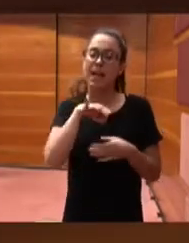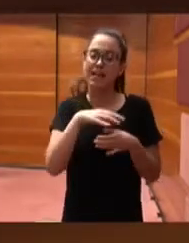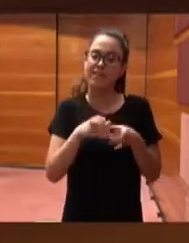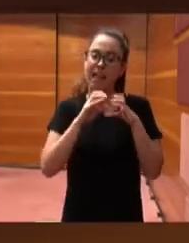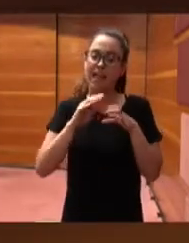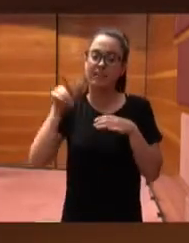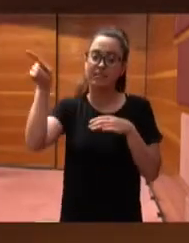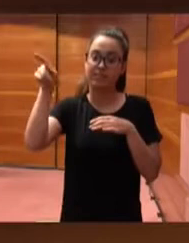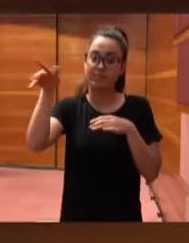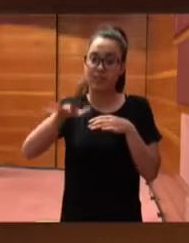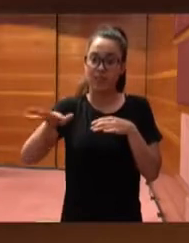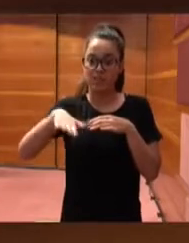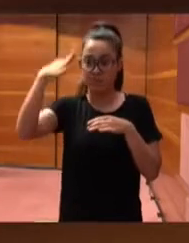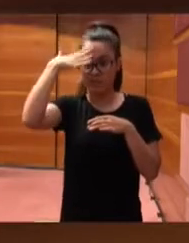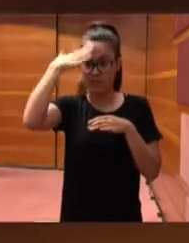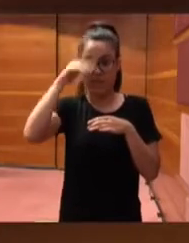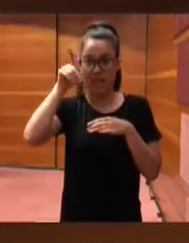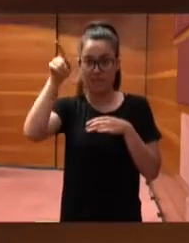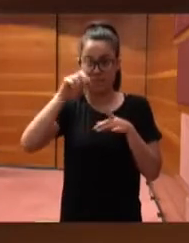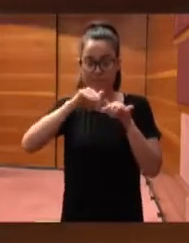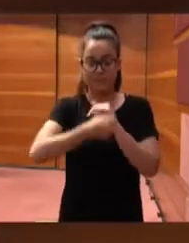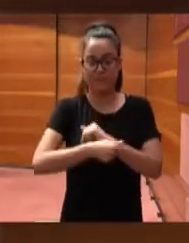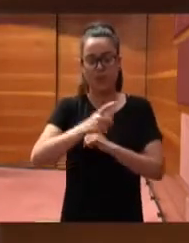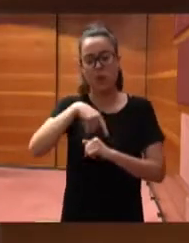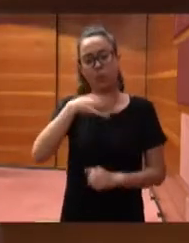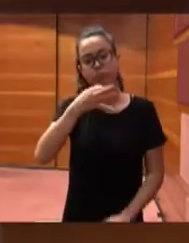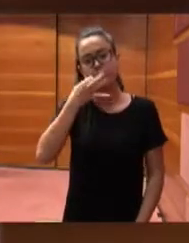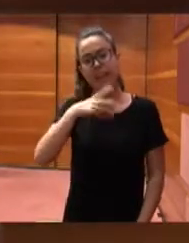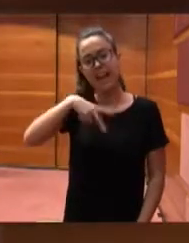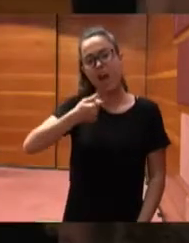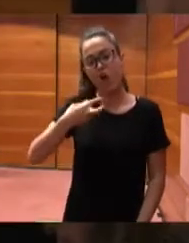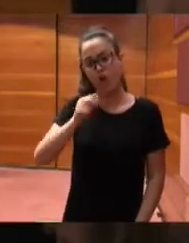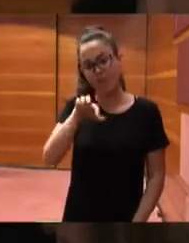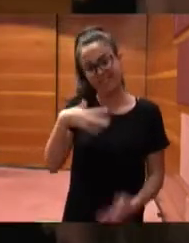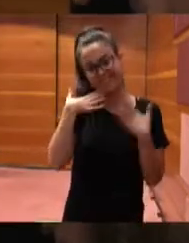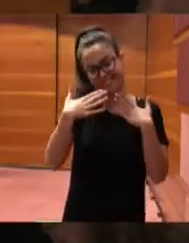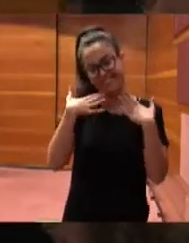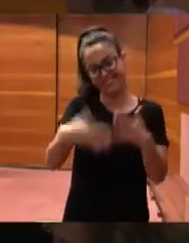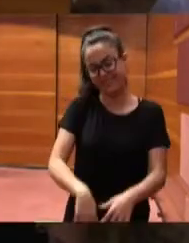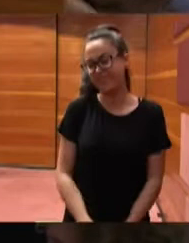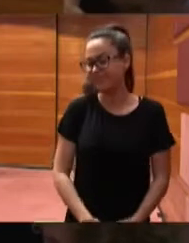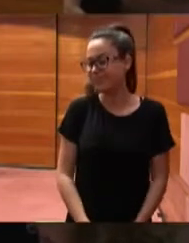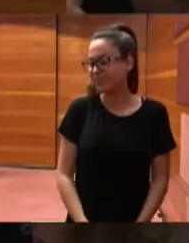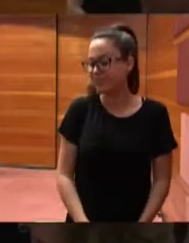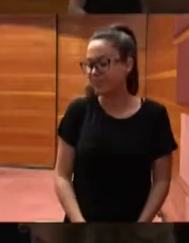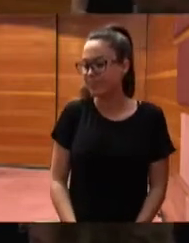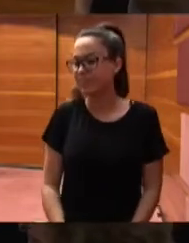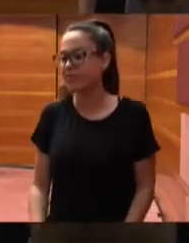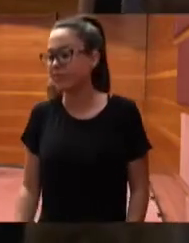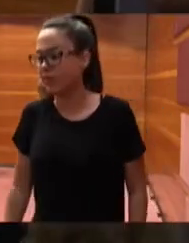hall, y a la vuelta vamos a continuar con la intervención de Nagore de los Ríos. Eskerrik asko, orain txarte.